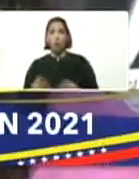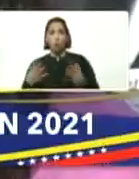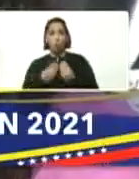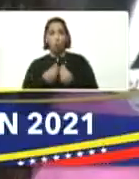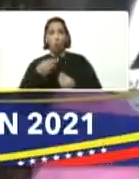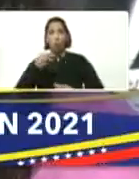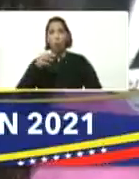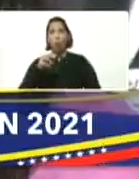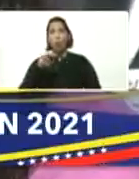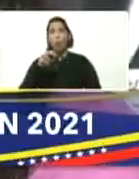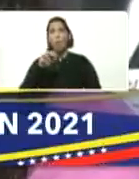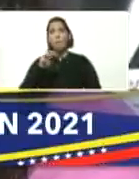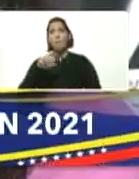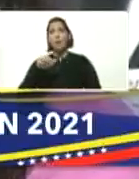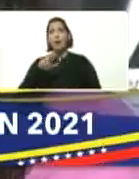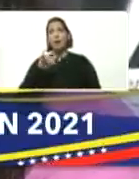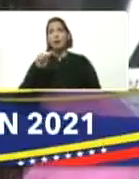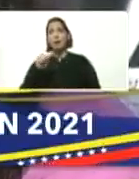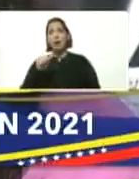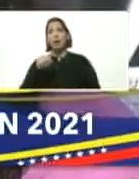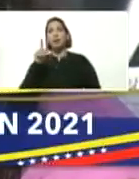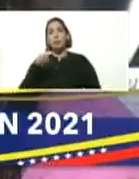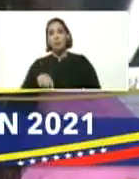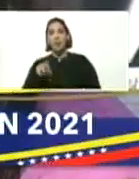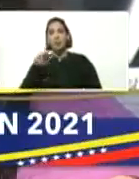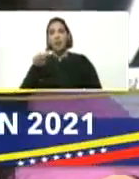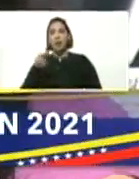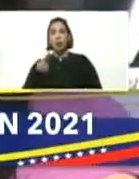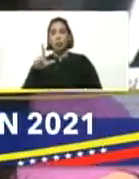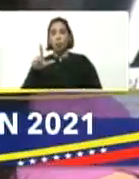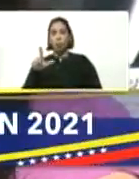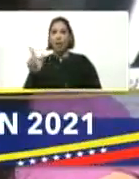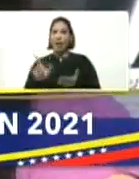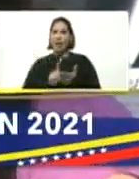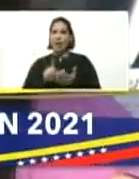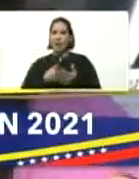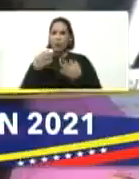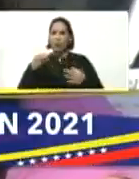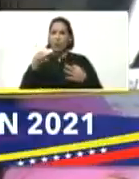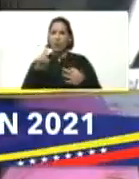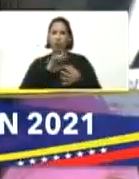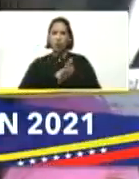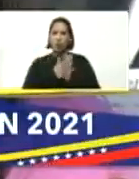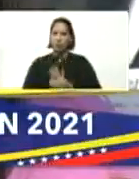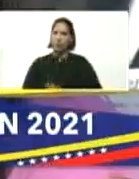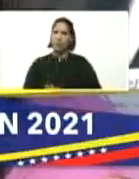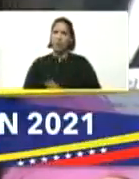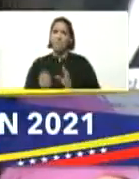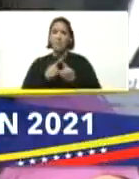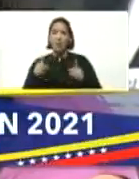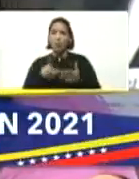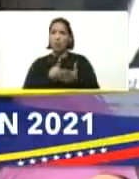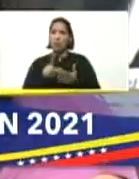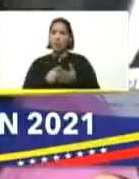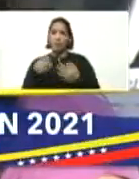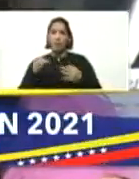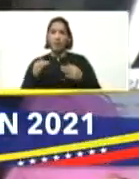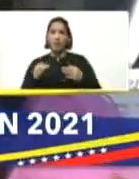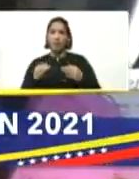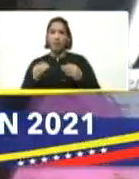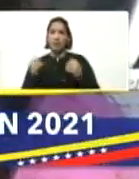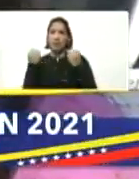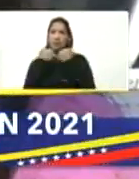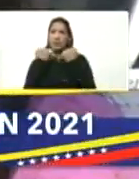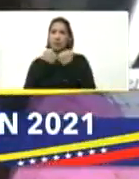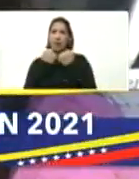Raúl Casal, que el libro de papel no es que va a desaparecer, pero el libro de papel se ha vuelto limitado,